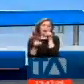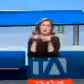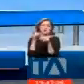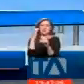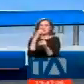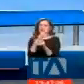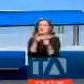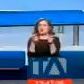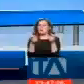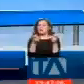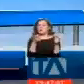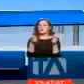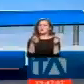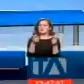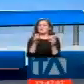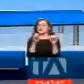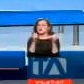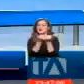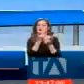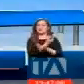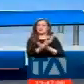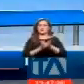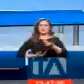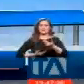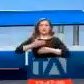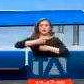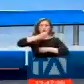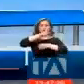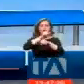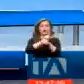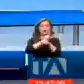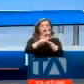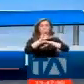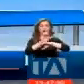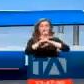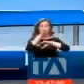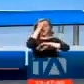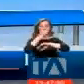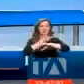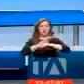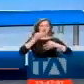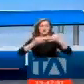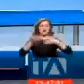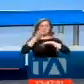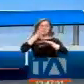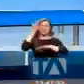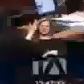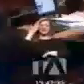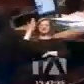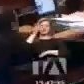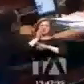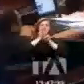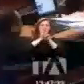manejo del legislativo. Para el presidente de la Federación Médica Ecuatoriana, el desenlace del juicio en la asamblea estaba programado.